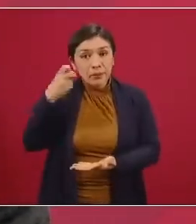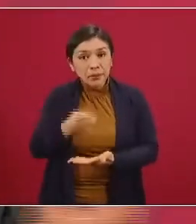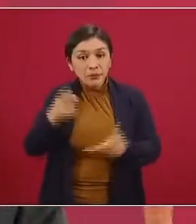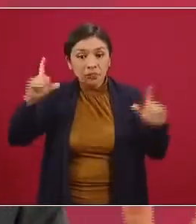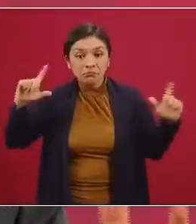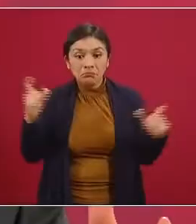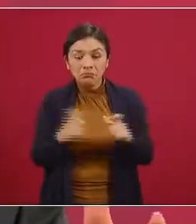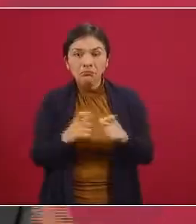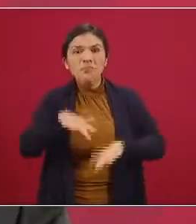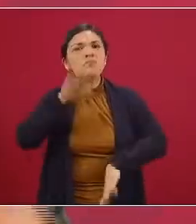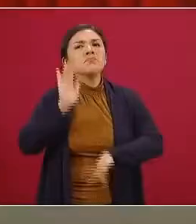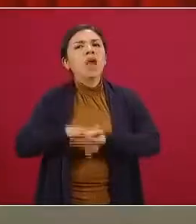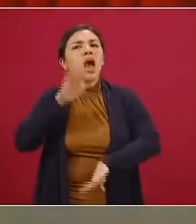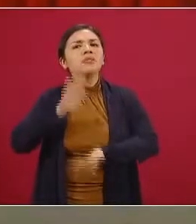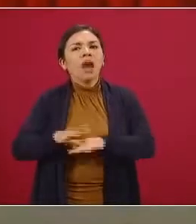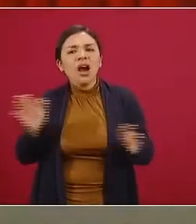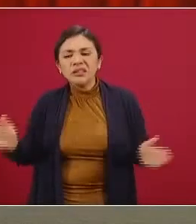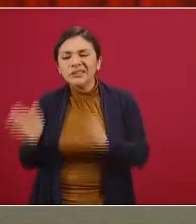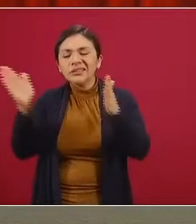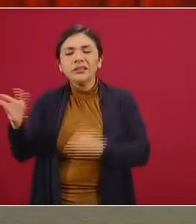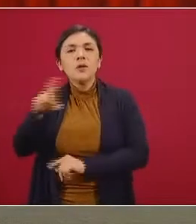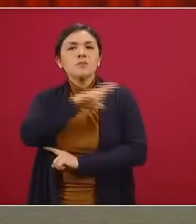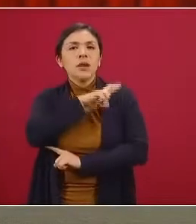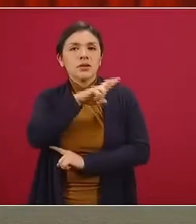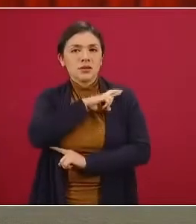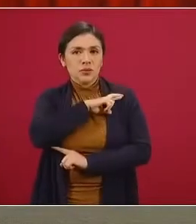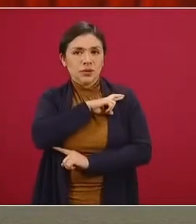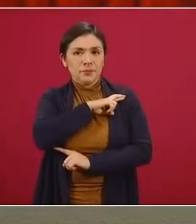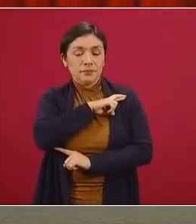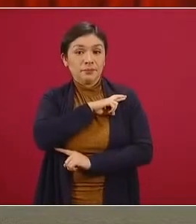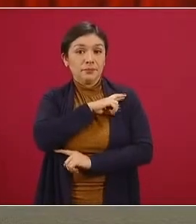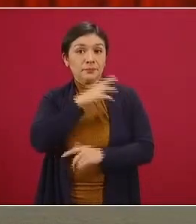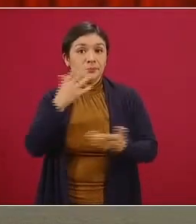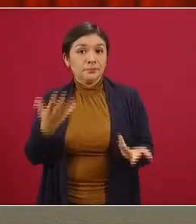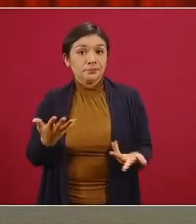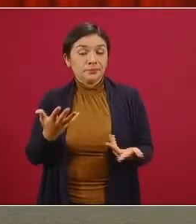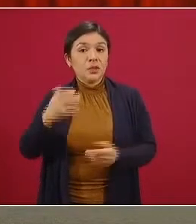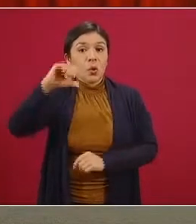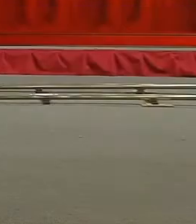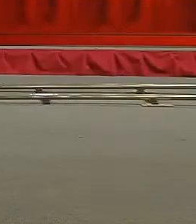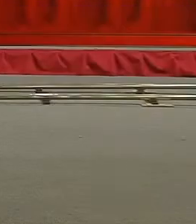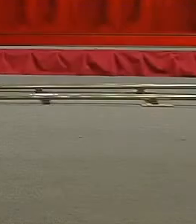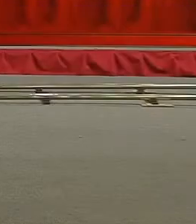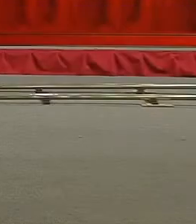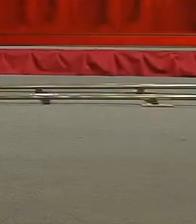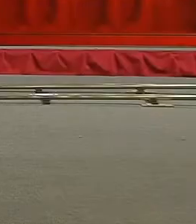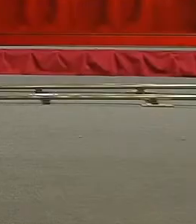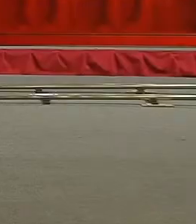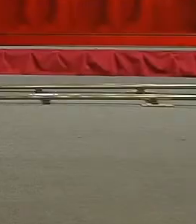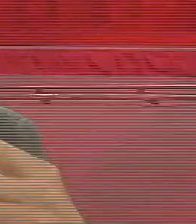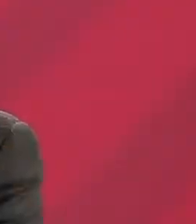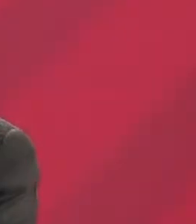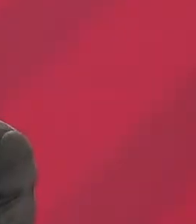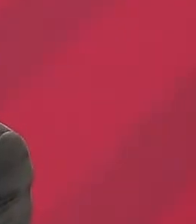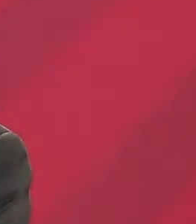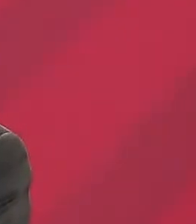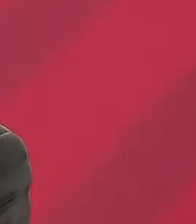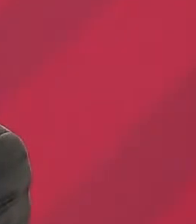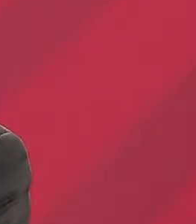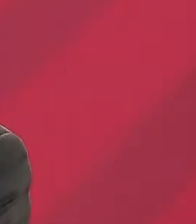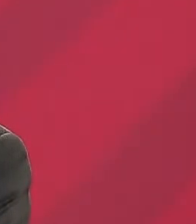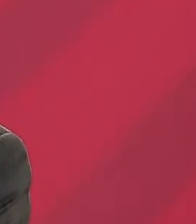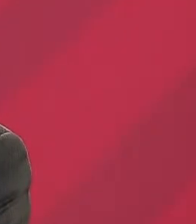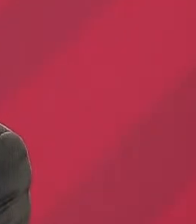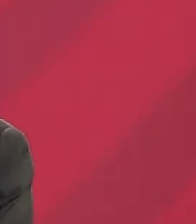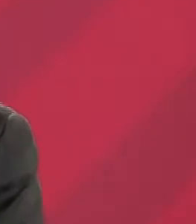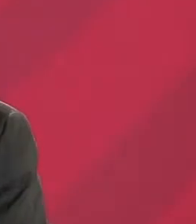para estimular la inversión privada. Y hoy tenemos una perspectiva que es diametralmente